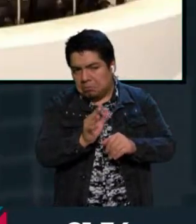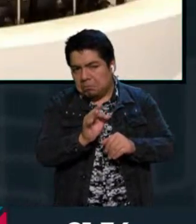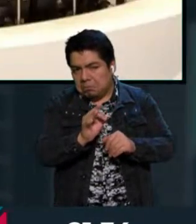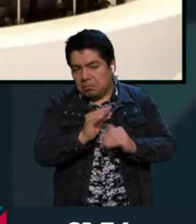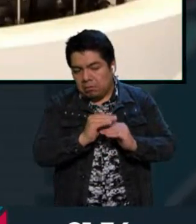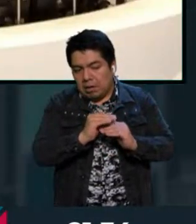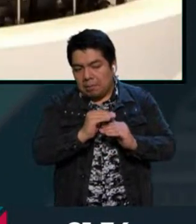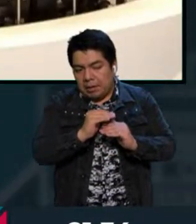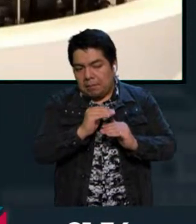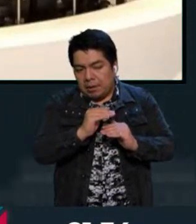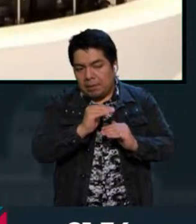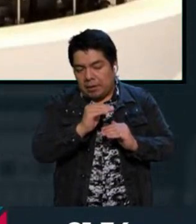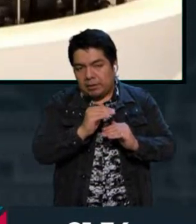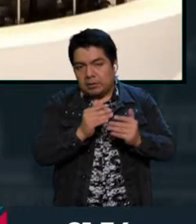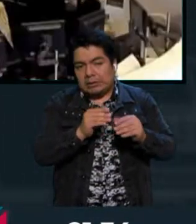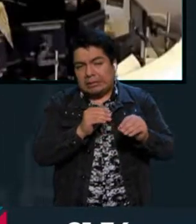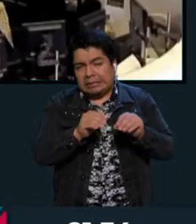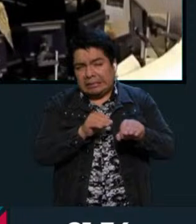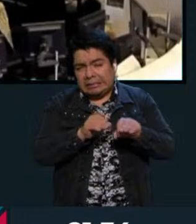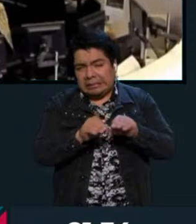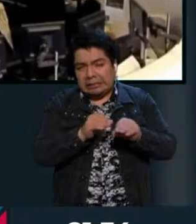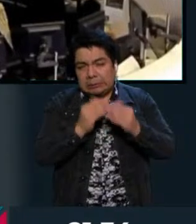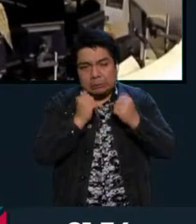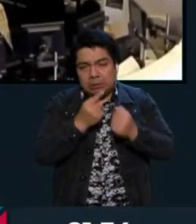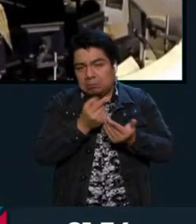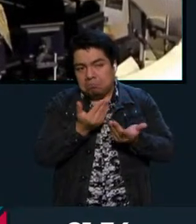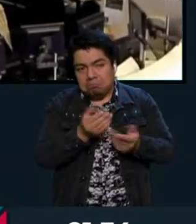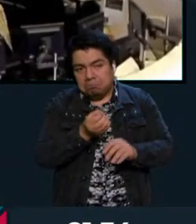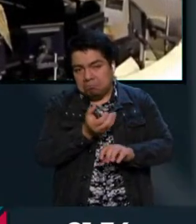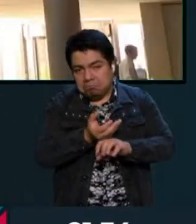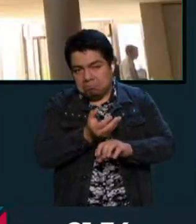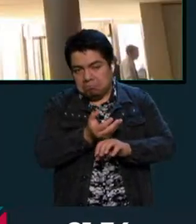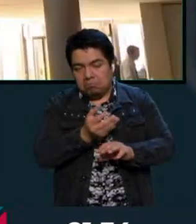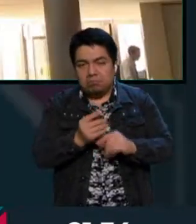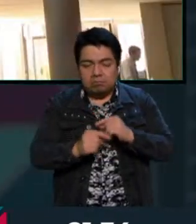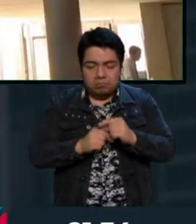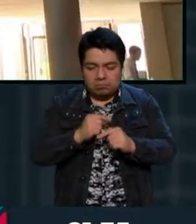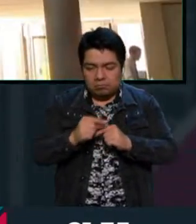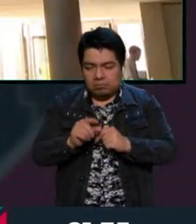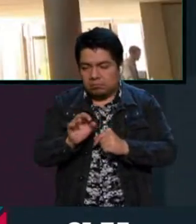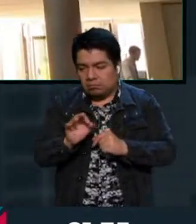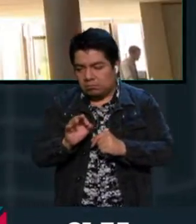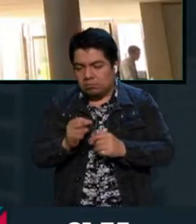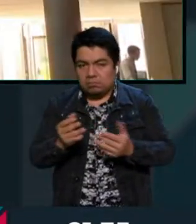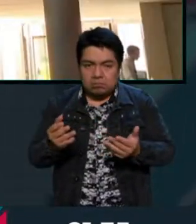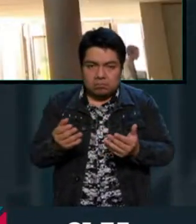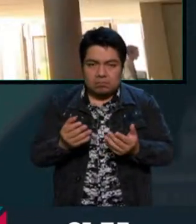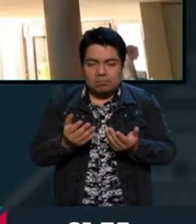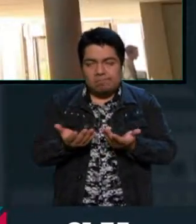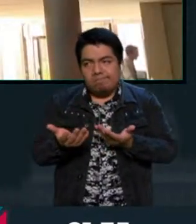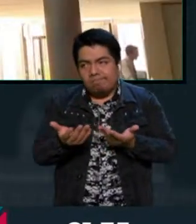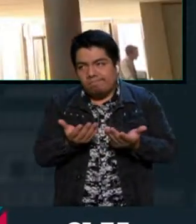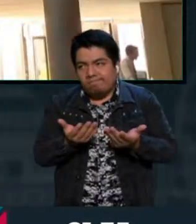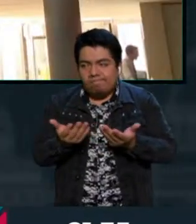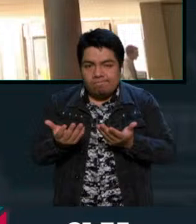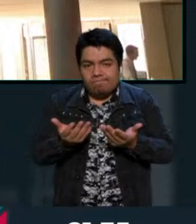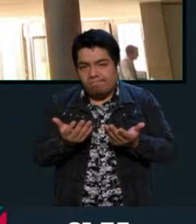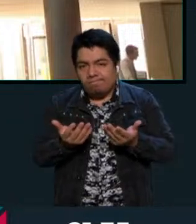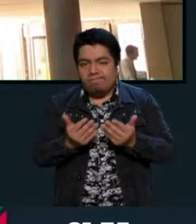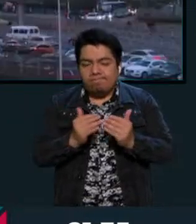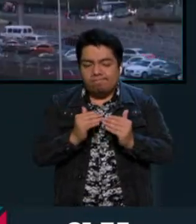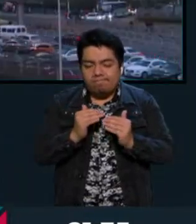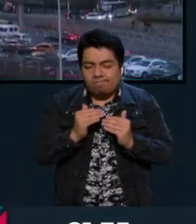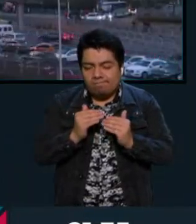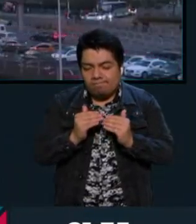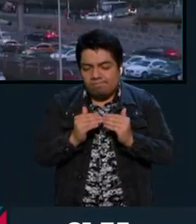subiendo la tasa del desempleo en los Estados Unidos y eso puede ser señal de que hay cierta, digamos, desaceleración